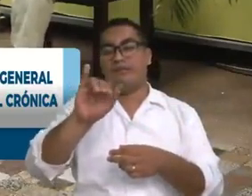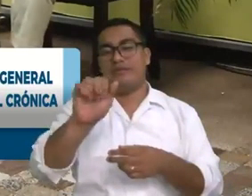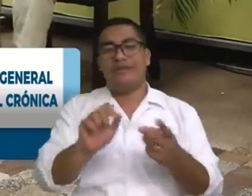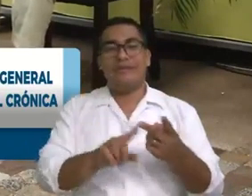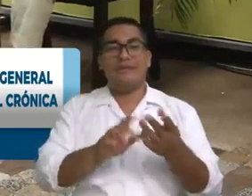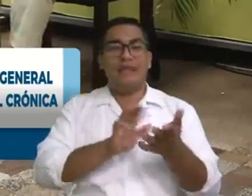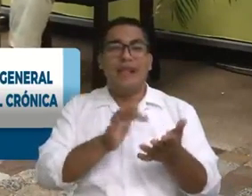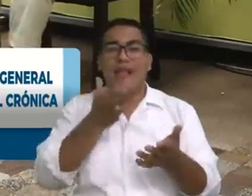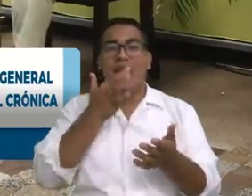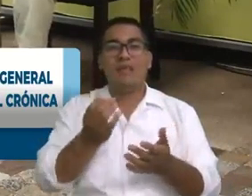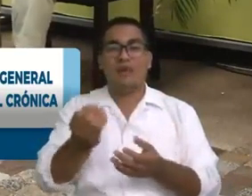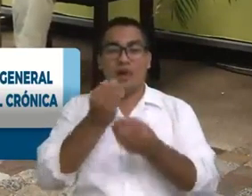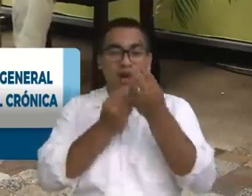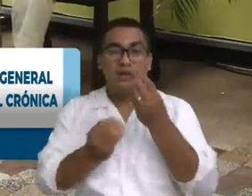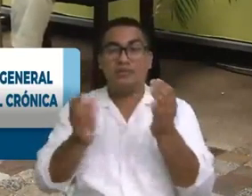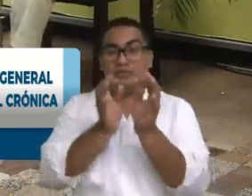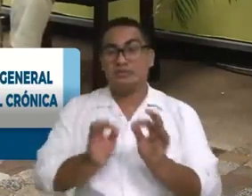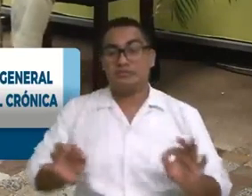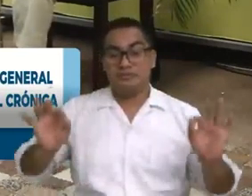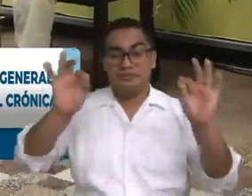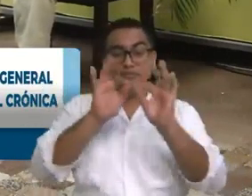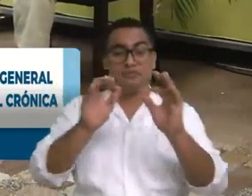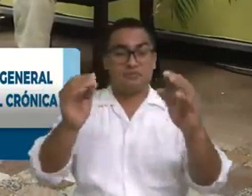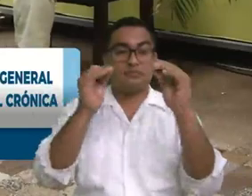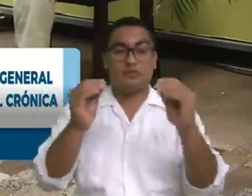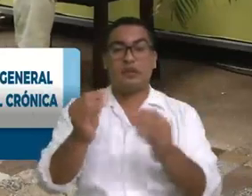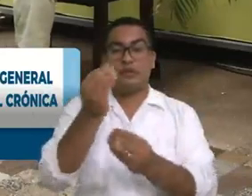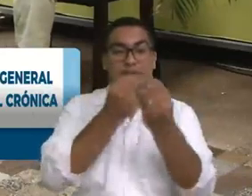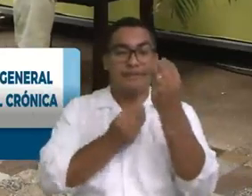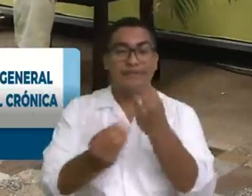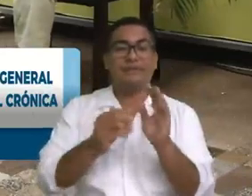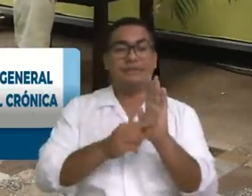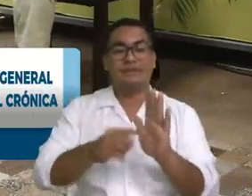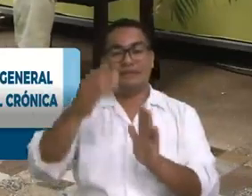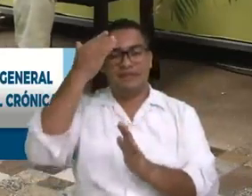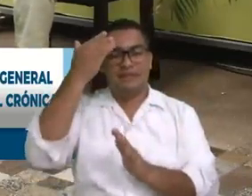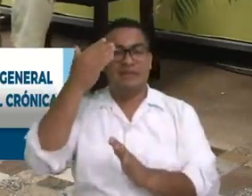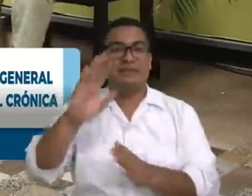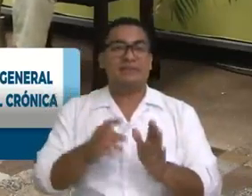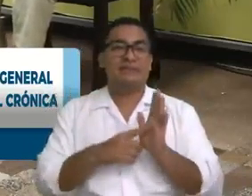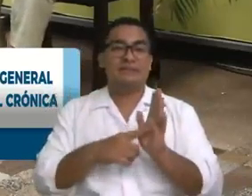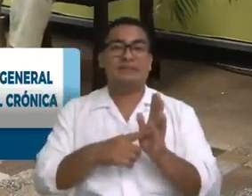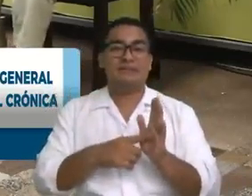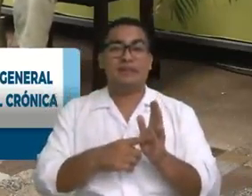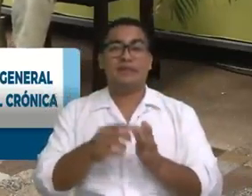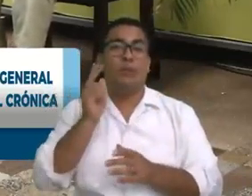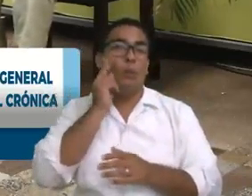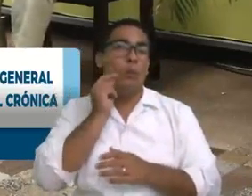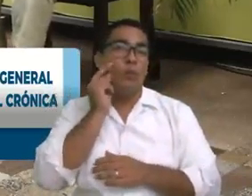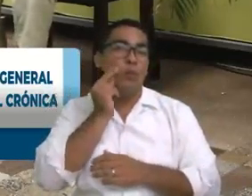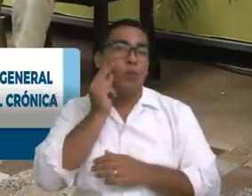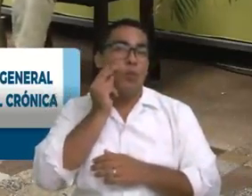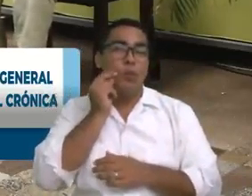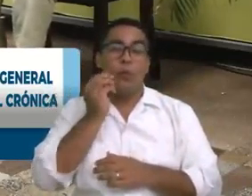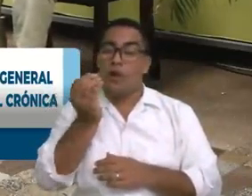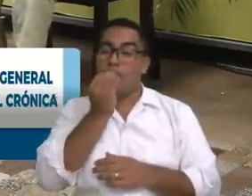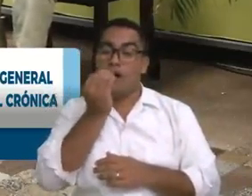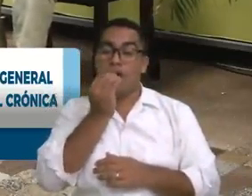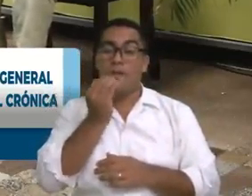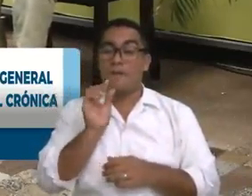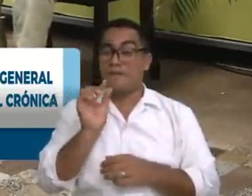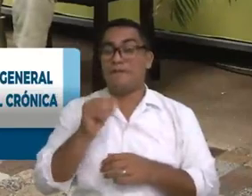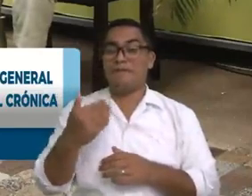alimento. Eso también tiene que ver con la educación nutricional. Claro. O sea, saber que, por ejemplo, un chocolate que me voy a comer ahorita, dentro de un